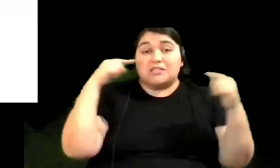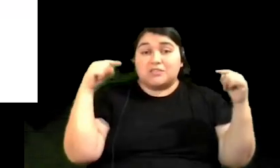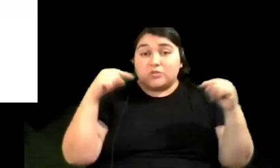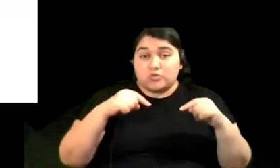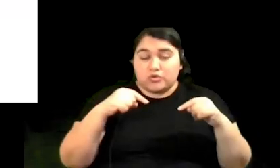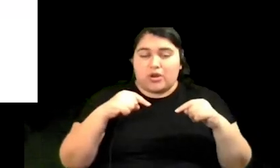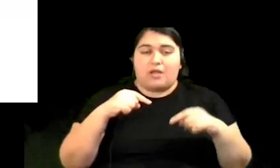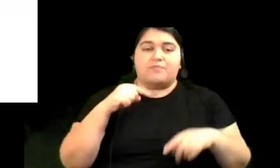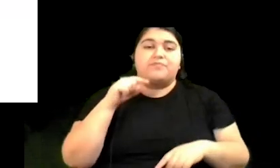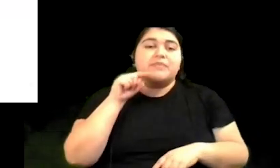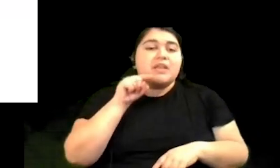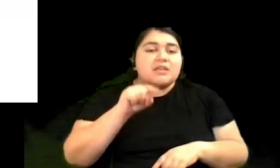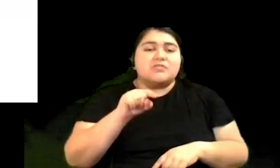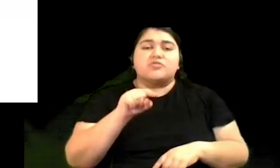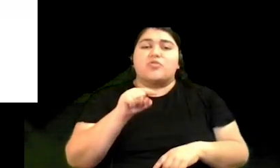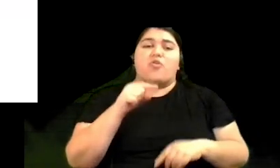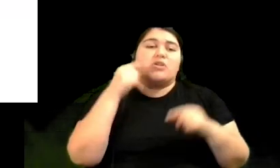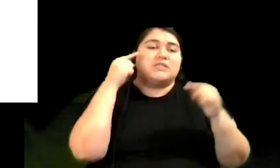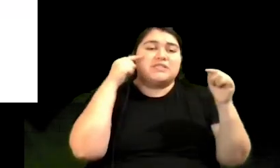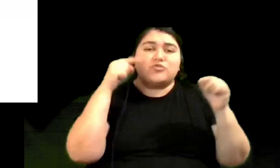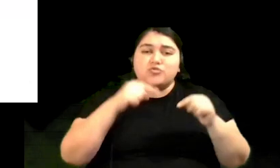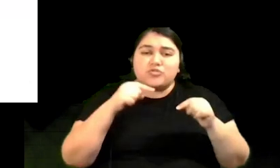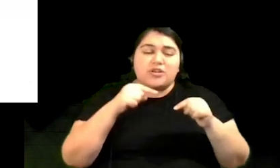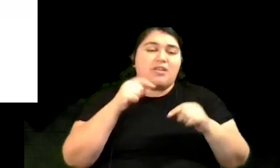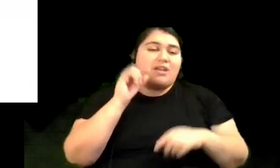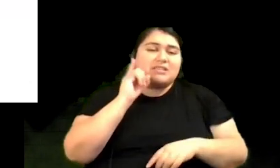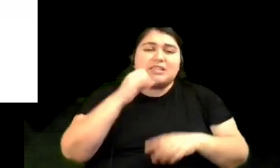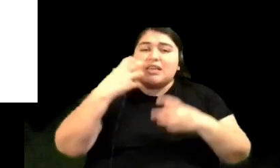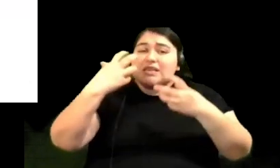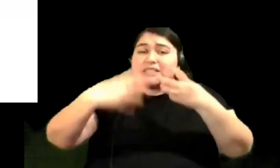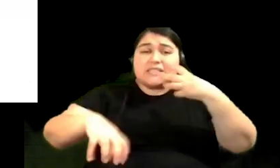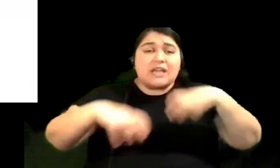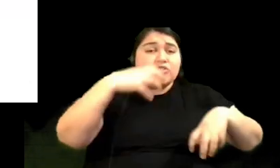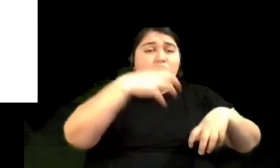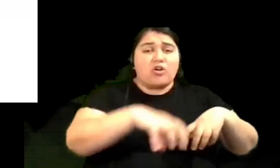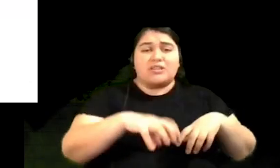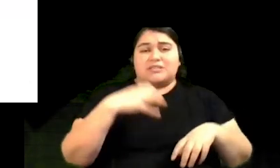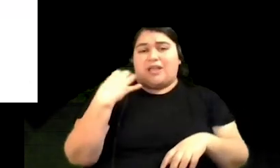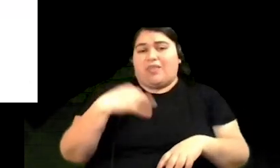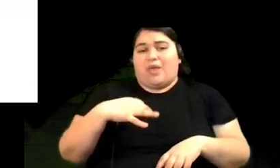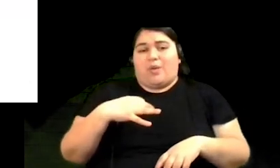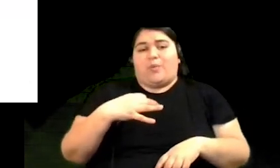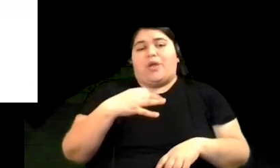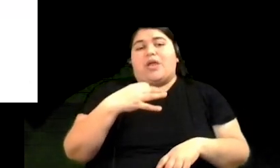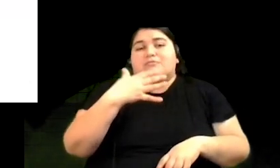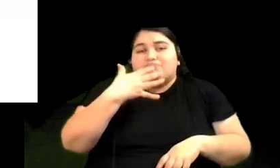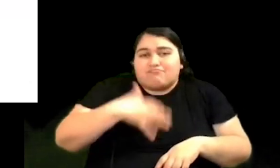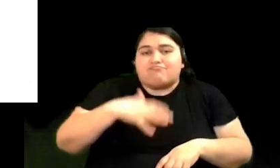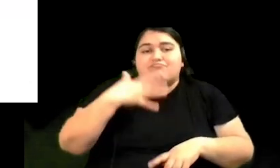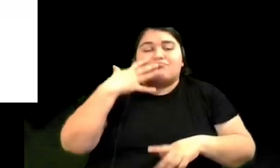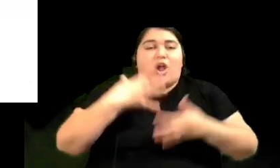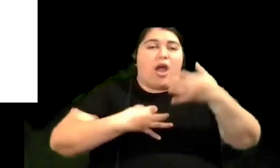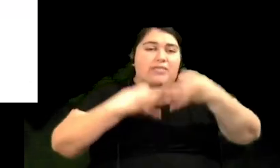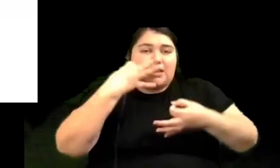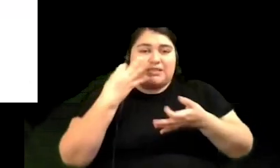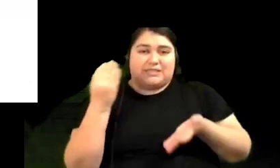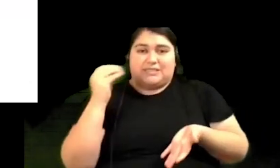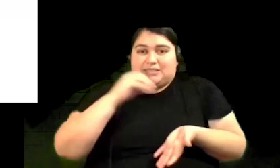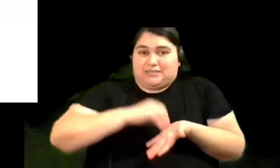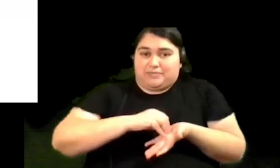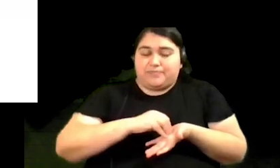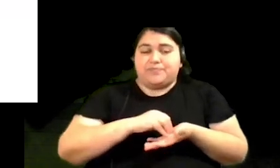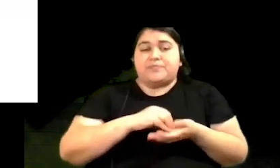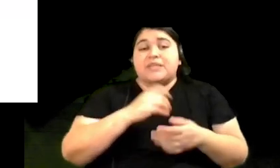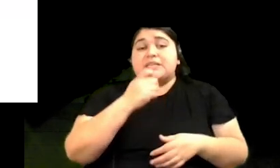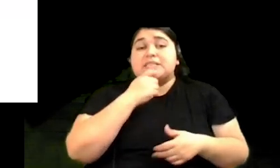la institucionalidad está dada porque todos los sectores tienen que estar comprendidos en este análisis. Y